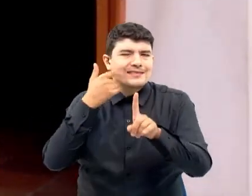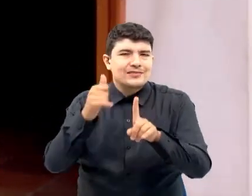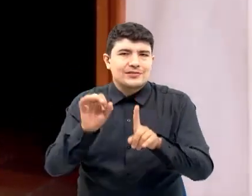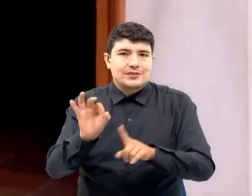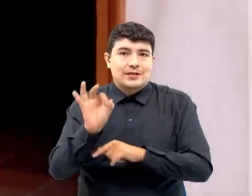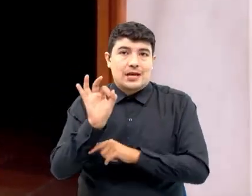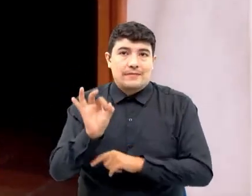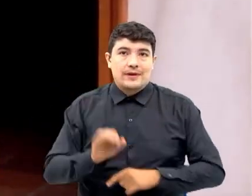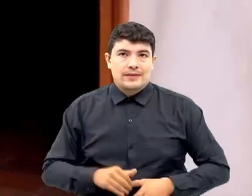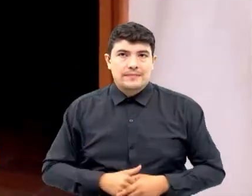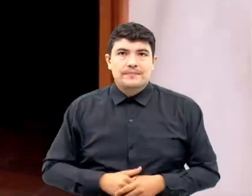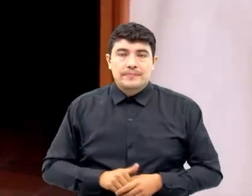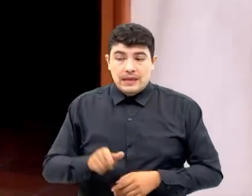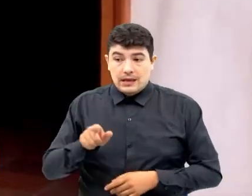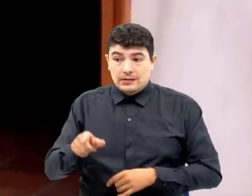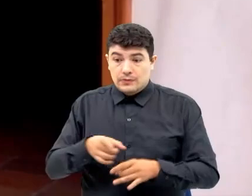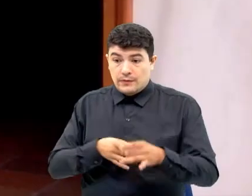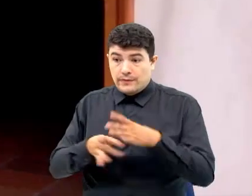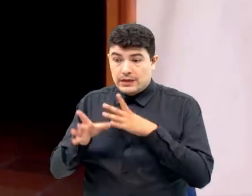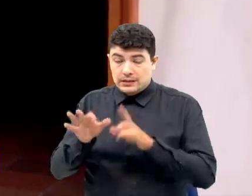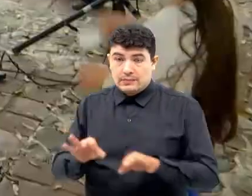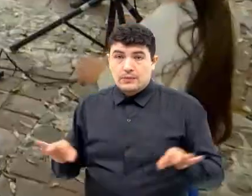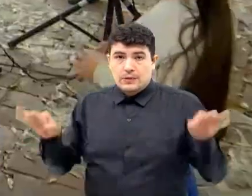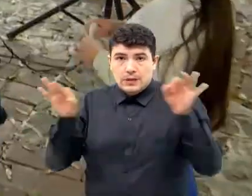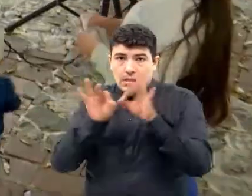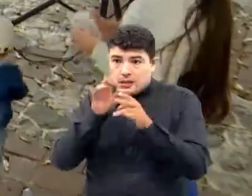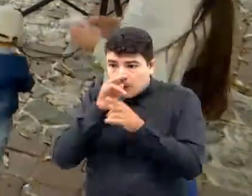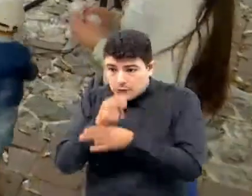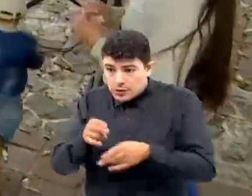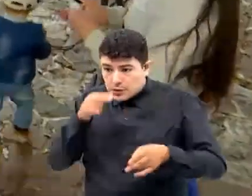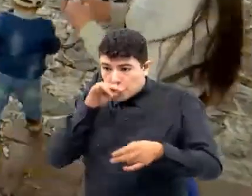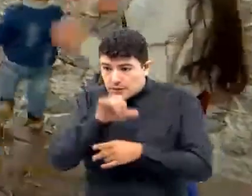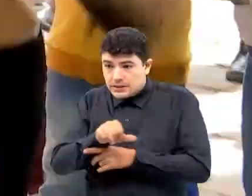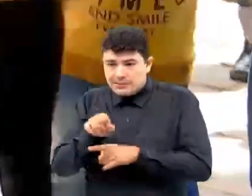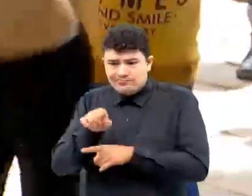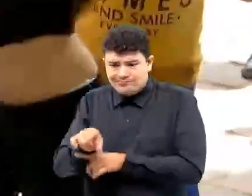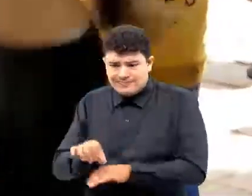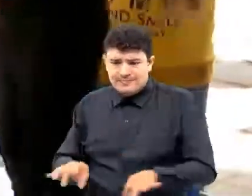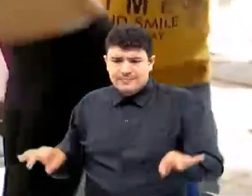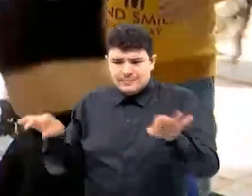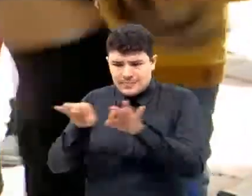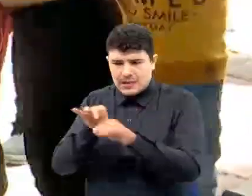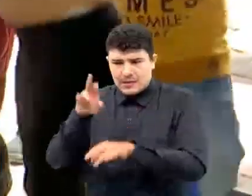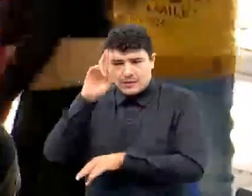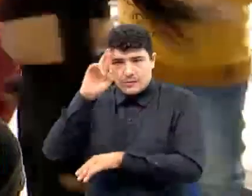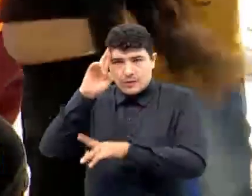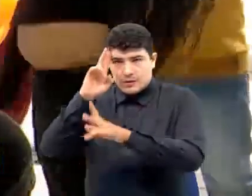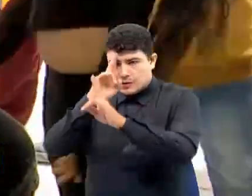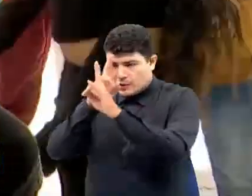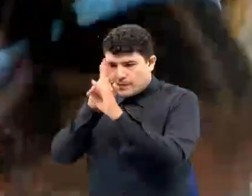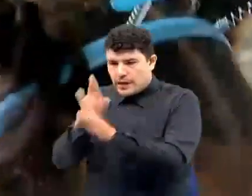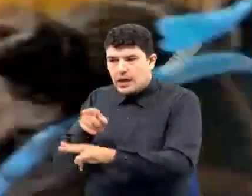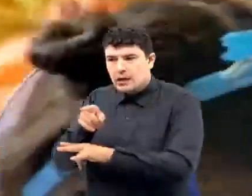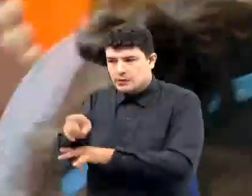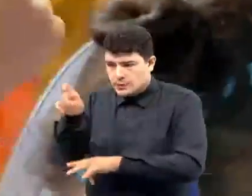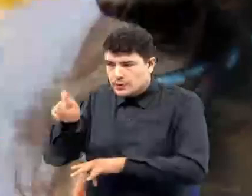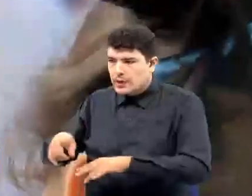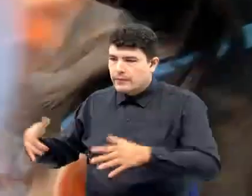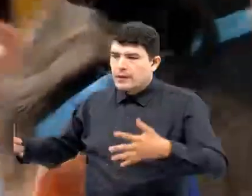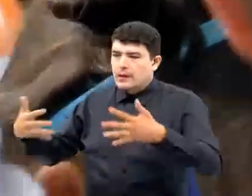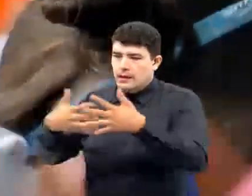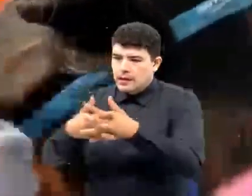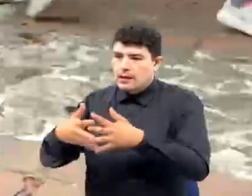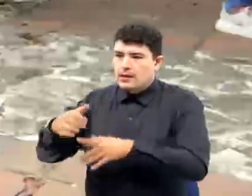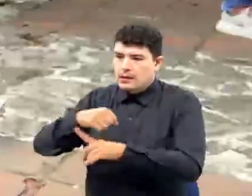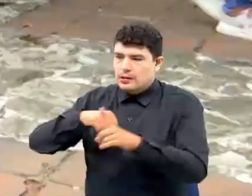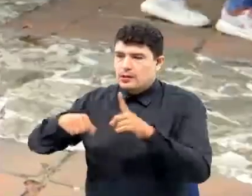alto este tipo de fechas, porque igual los niños son el presente y son el futuro. Tenemos que realmente empezar a integrarlos a la sociedad, tenemos que empezar a